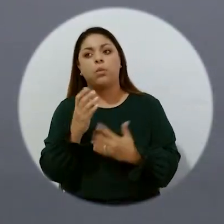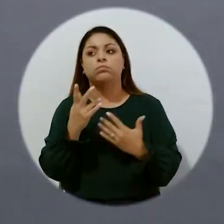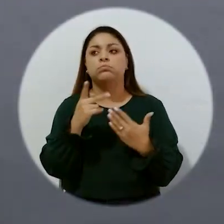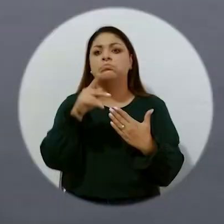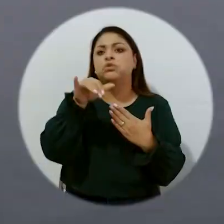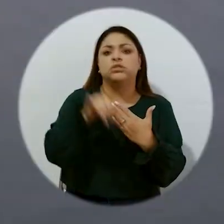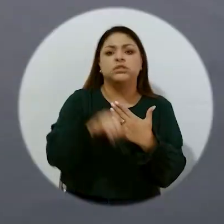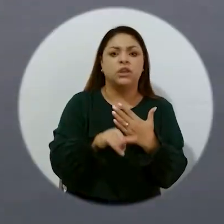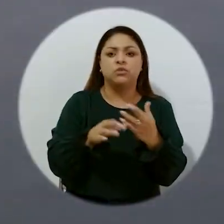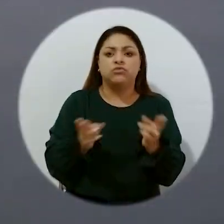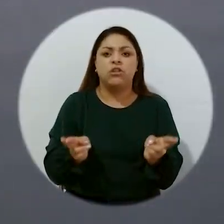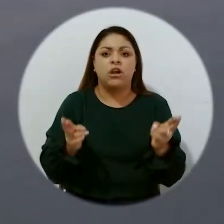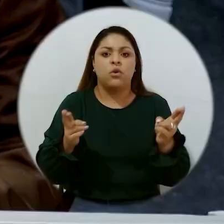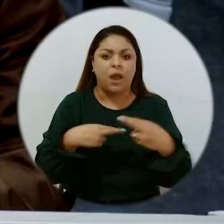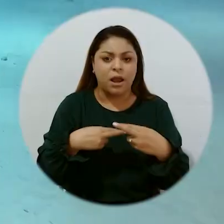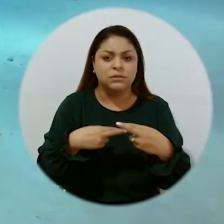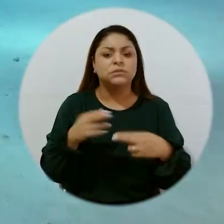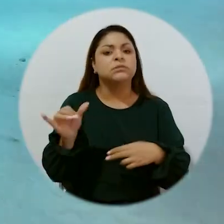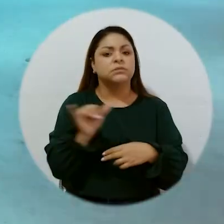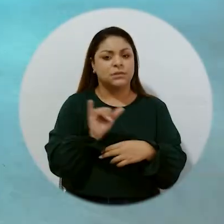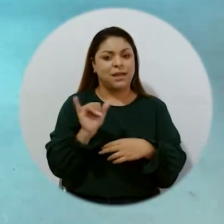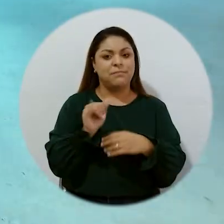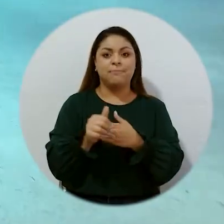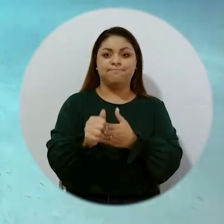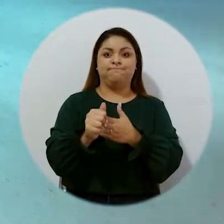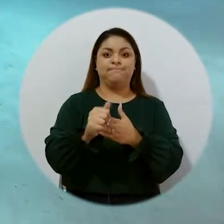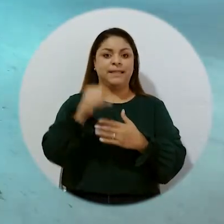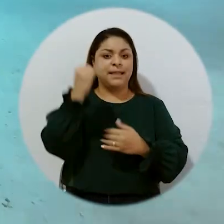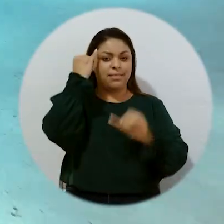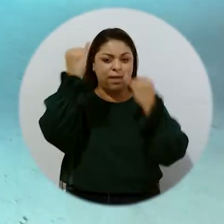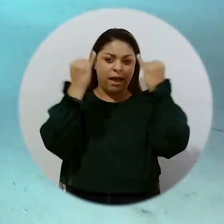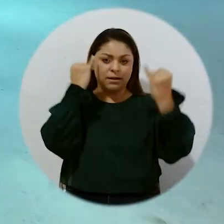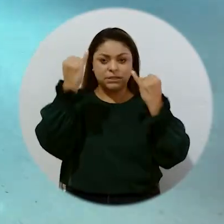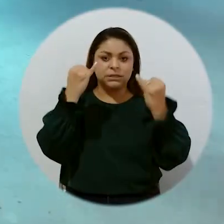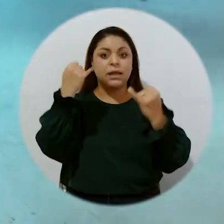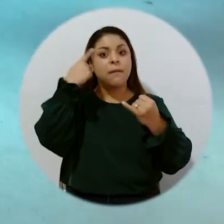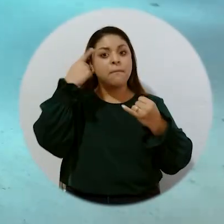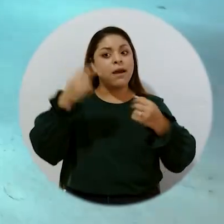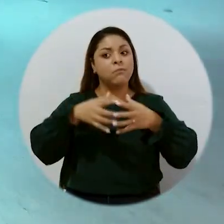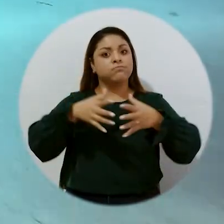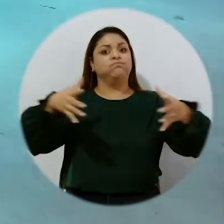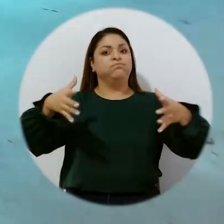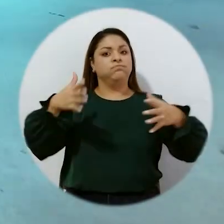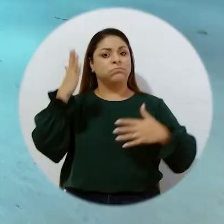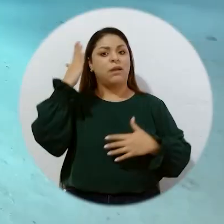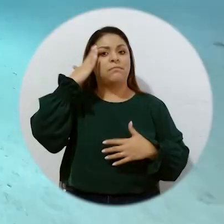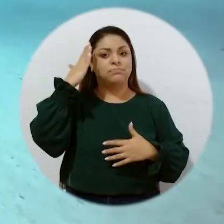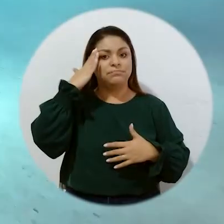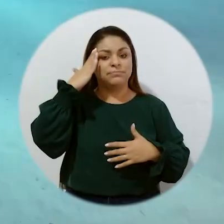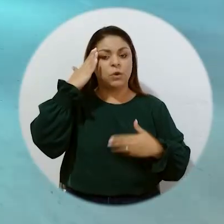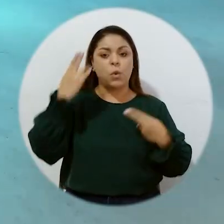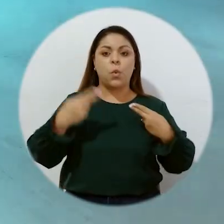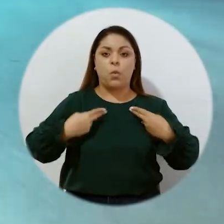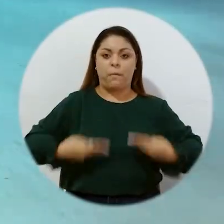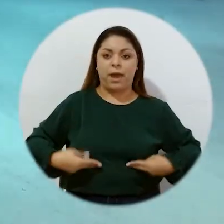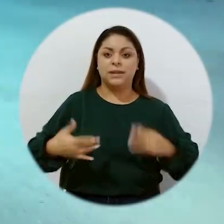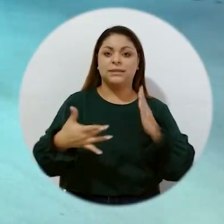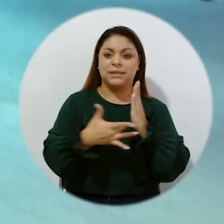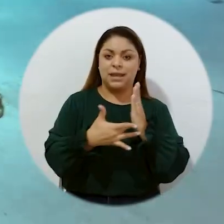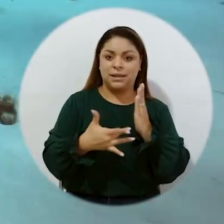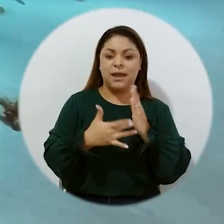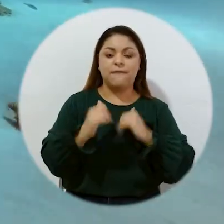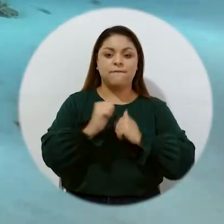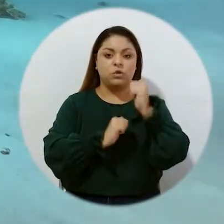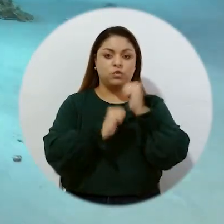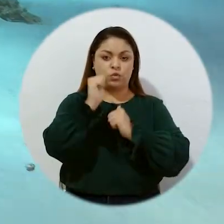de proyectos regionales también lideramos iniciativas para aumentar las capacidades humanas, técnicas y